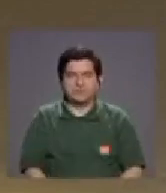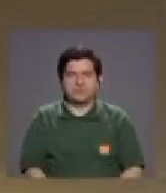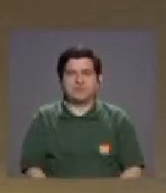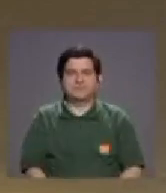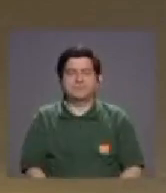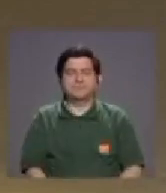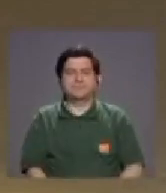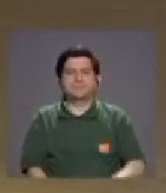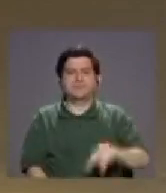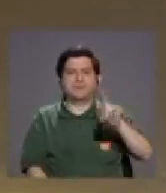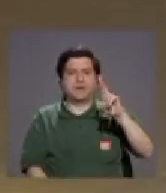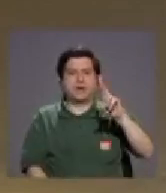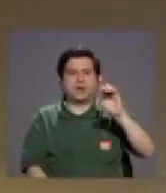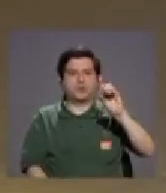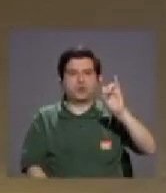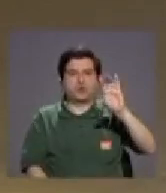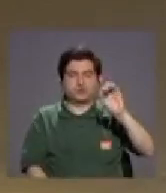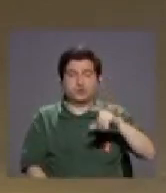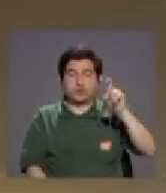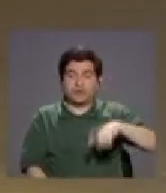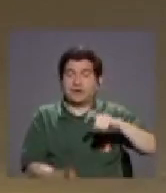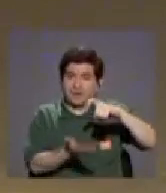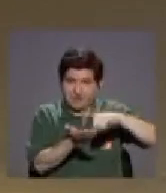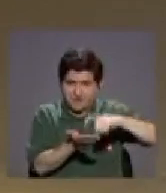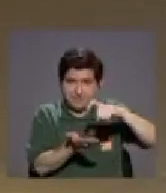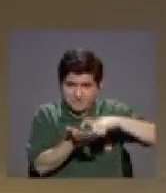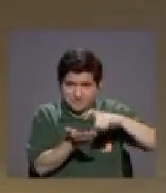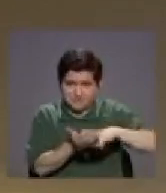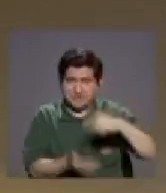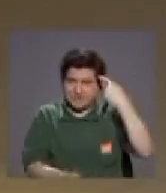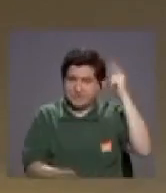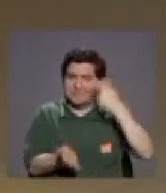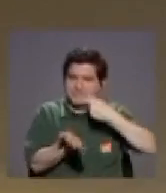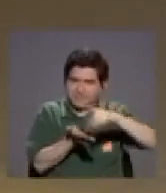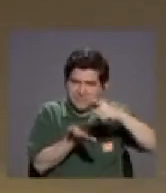Rocío tiene que endeudarse y endeudarse para pagar